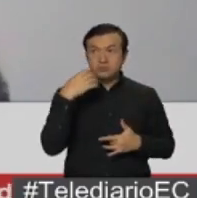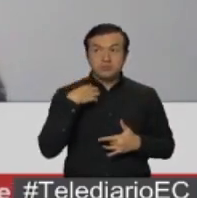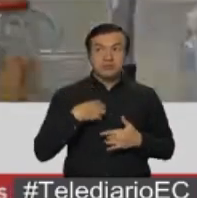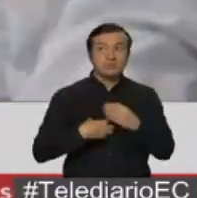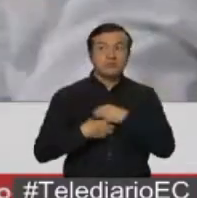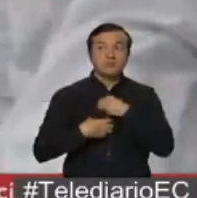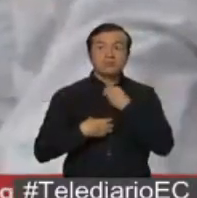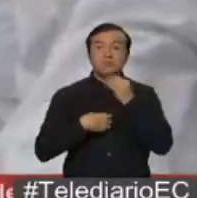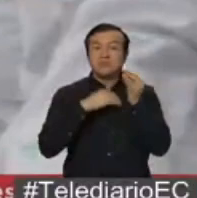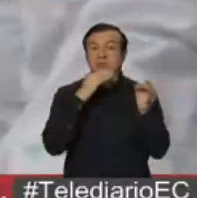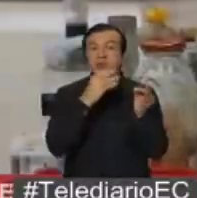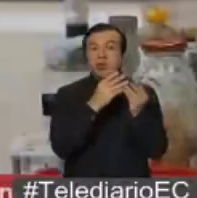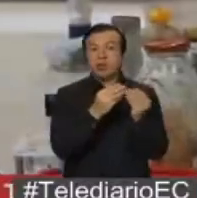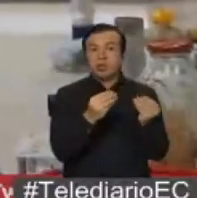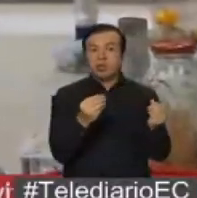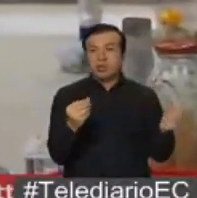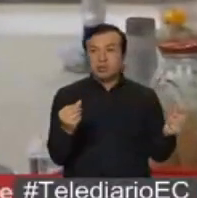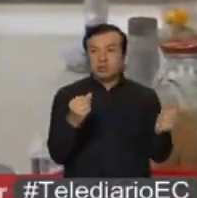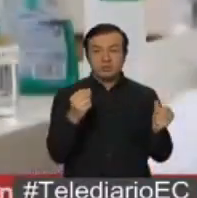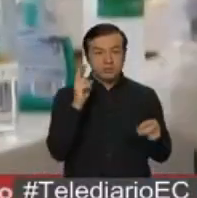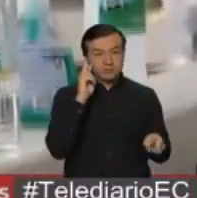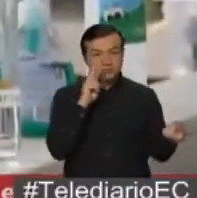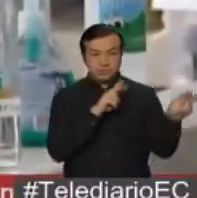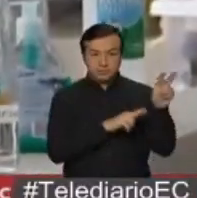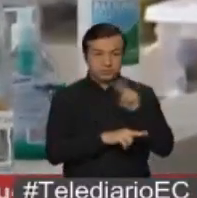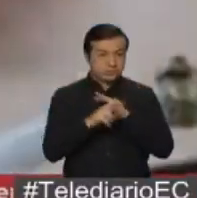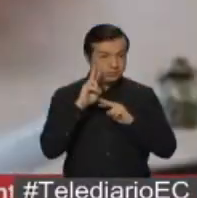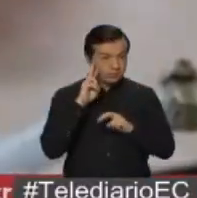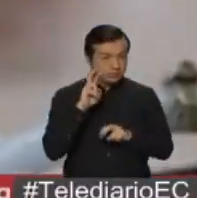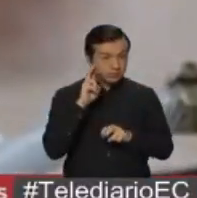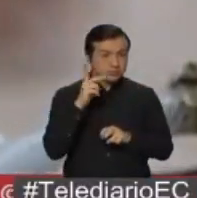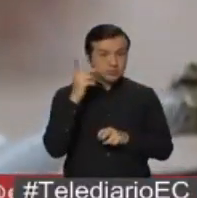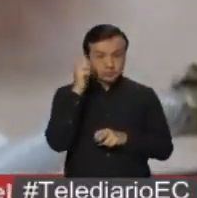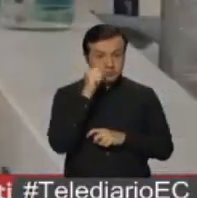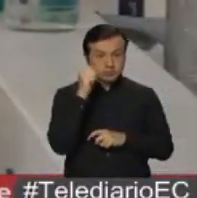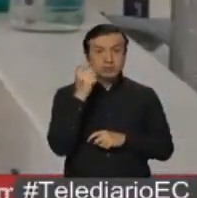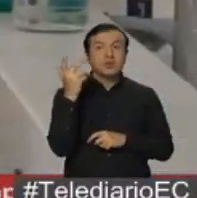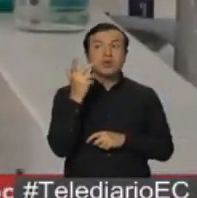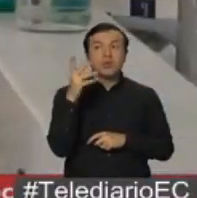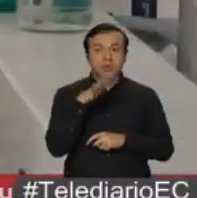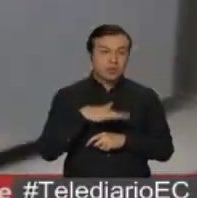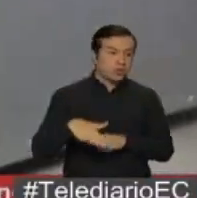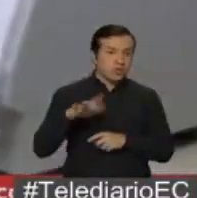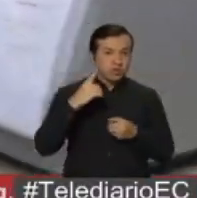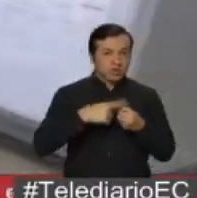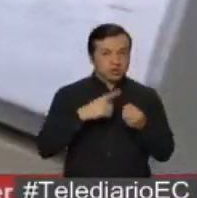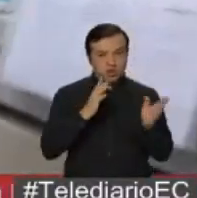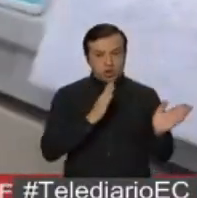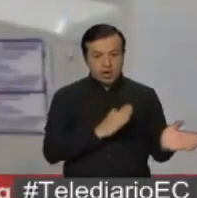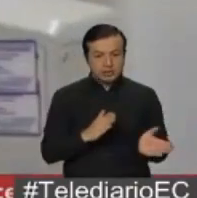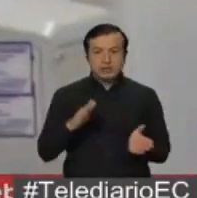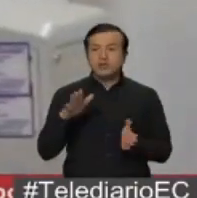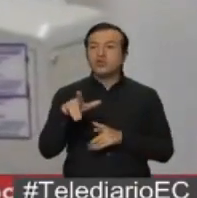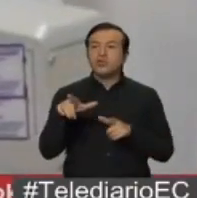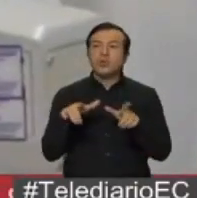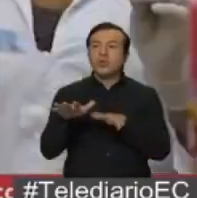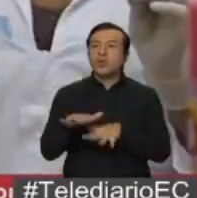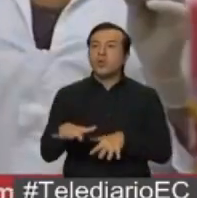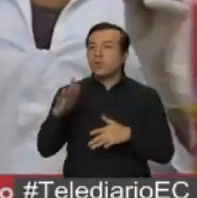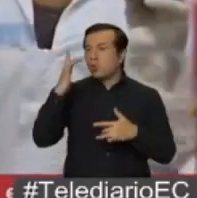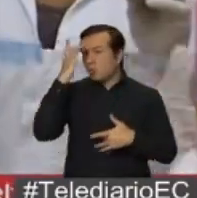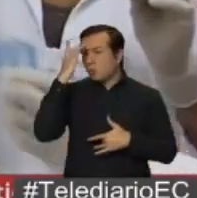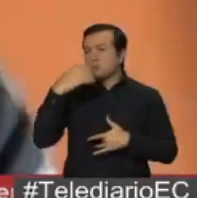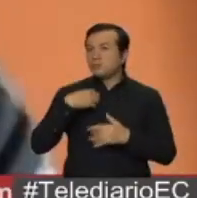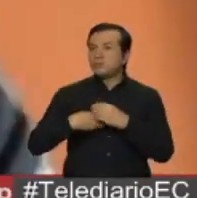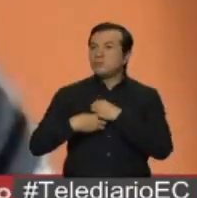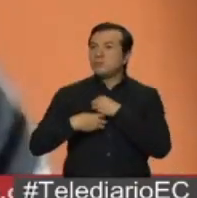si se logran resultados positivos la investigación permitiría mapear el virus en la capital explica isaac armendáriz miembro del